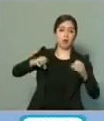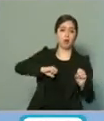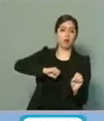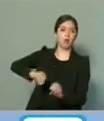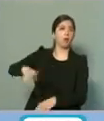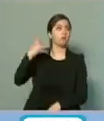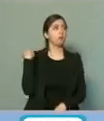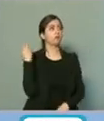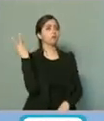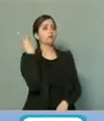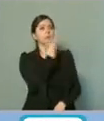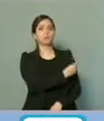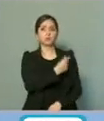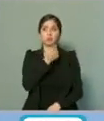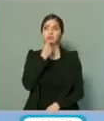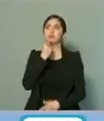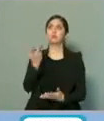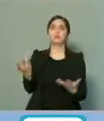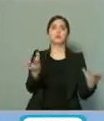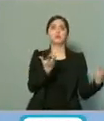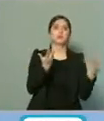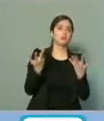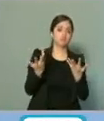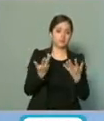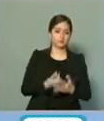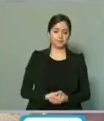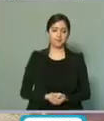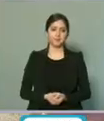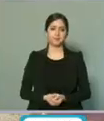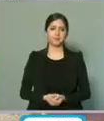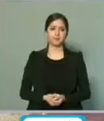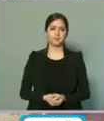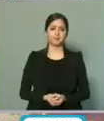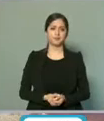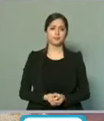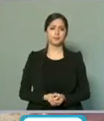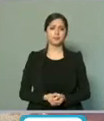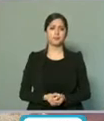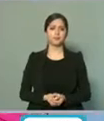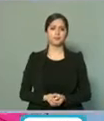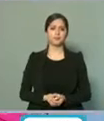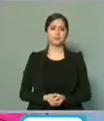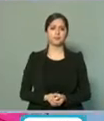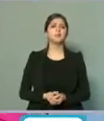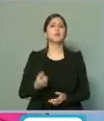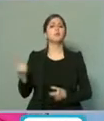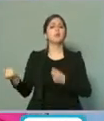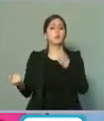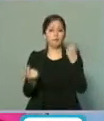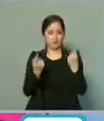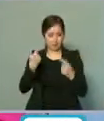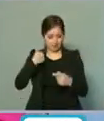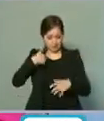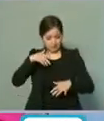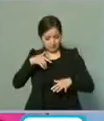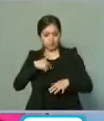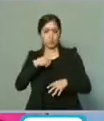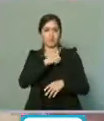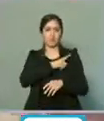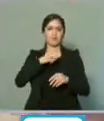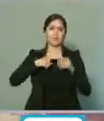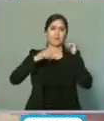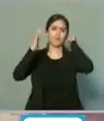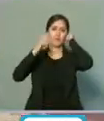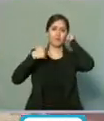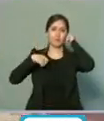estos efectos negativos que no le convienen a los niños. Oye, y se vale este rollo de, porque te digo, a mí yo me toca de repente cuidar a mi sobrino, ¿no? Entonces